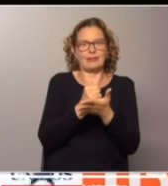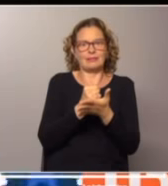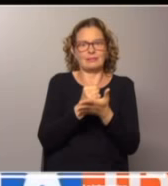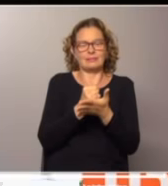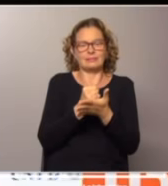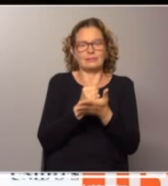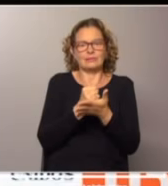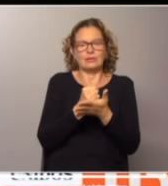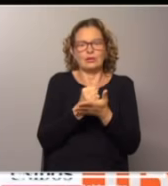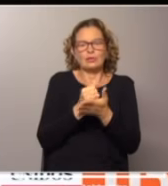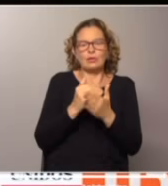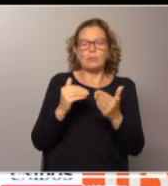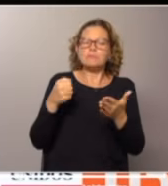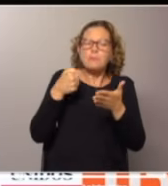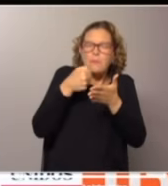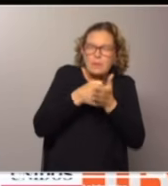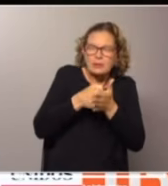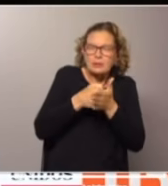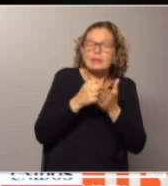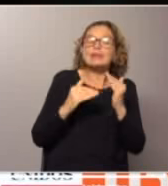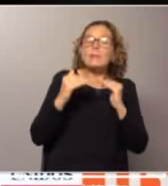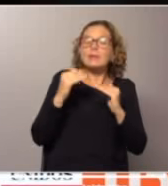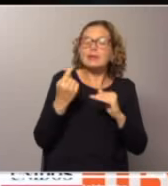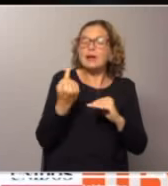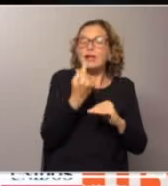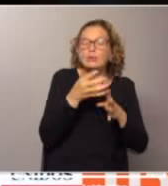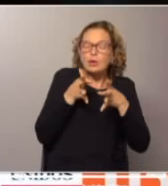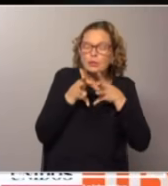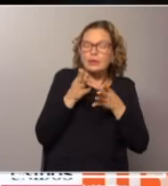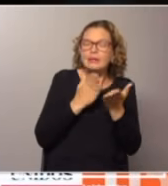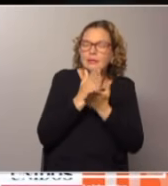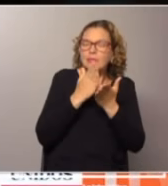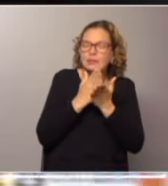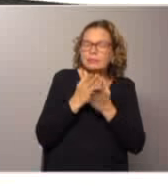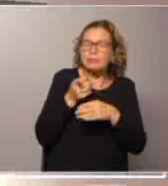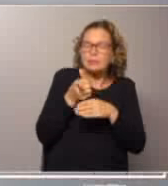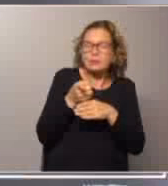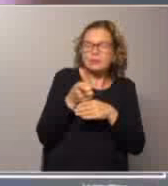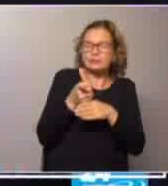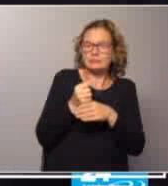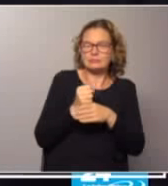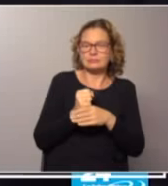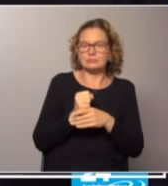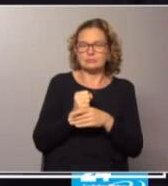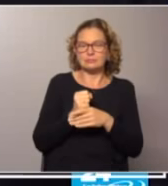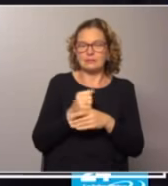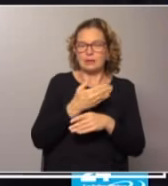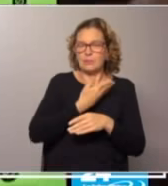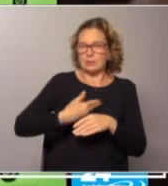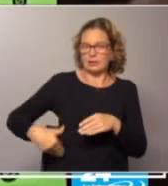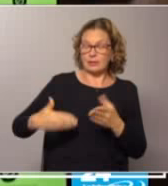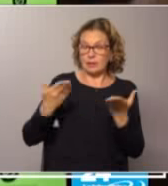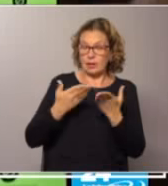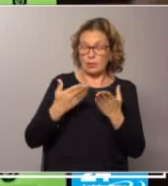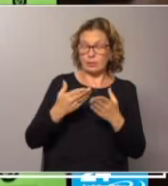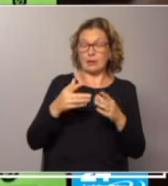su solidez depende de nuestra disposición de luchar por ella el actual presidente de eeuu